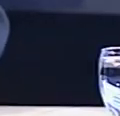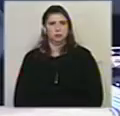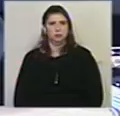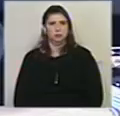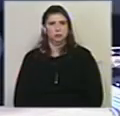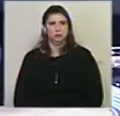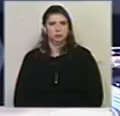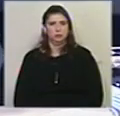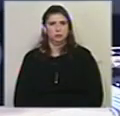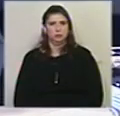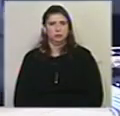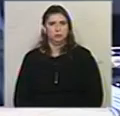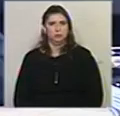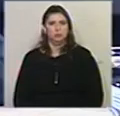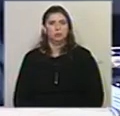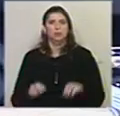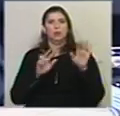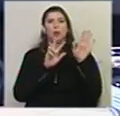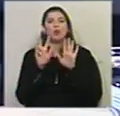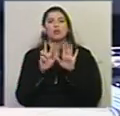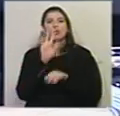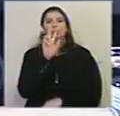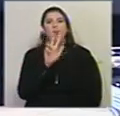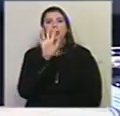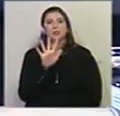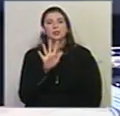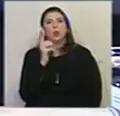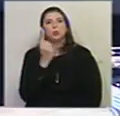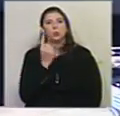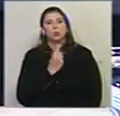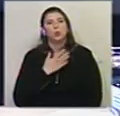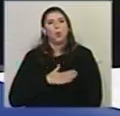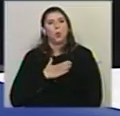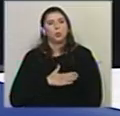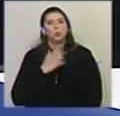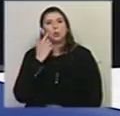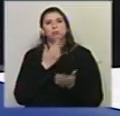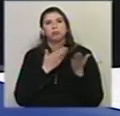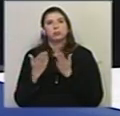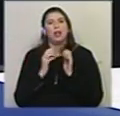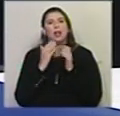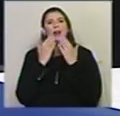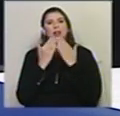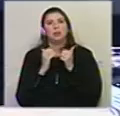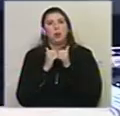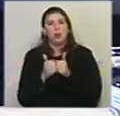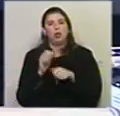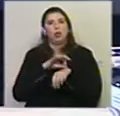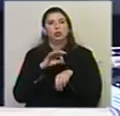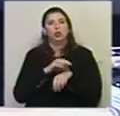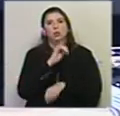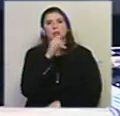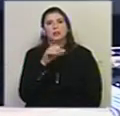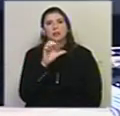Señores, son las 8 de la noche y 35 minutos. Un gusto recibir al doctor Juan Cereta. Gracias por acompañarnos. Gracias a ustedes. Y al doctor